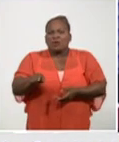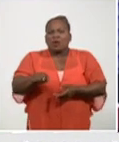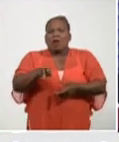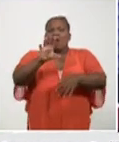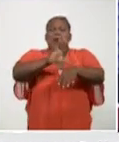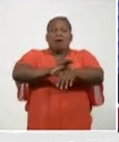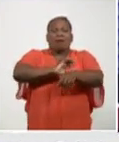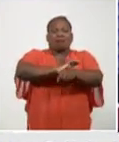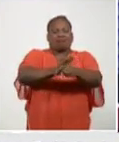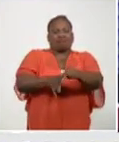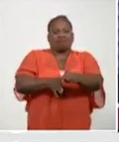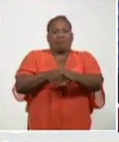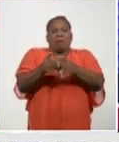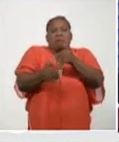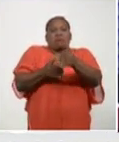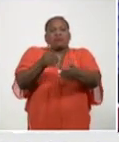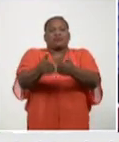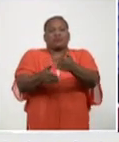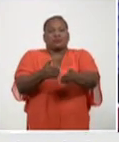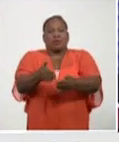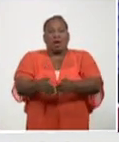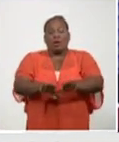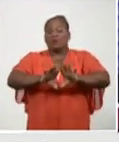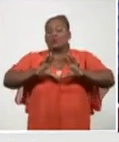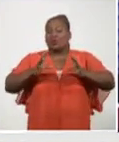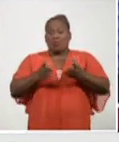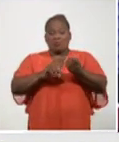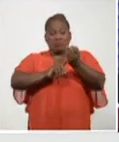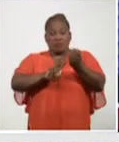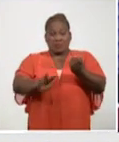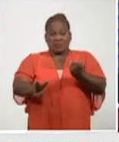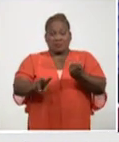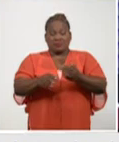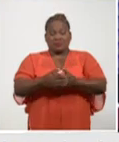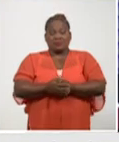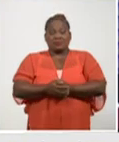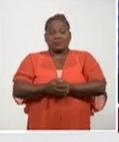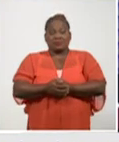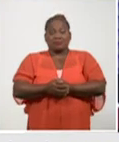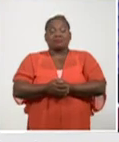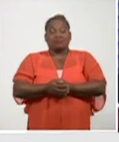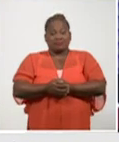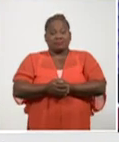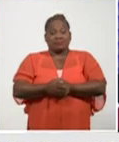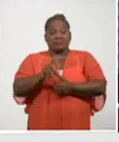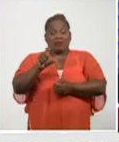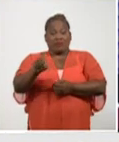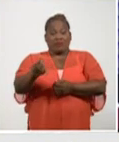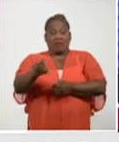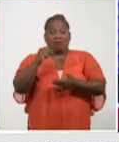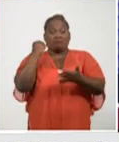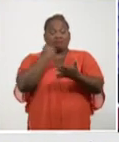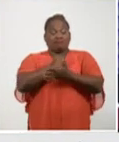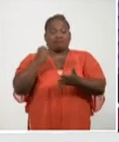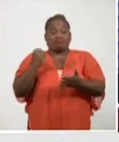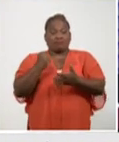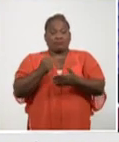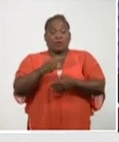Se procesaron muestras de todos los territorios y finalmente se diagnosticaron